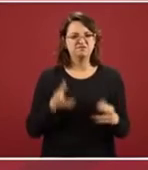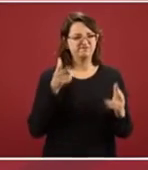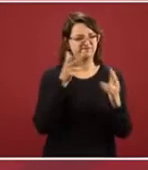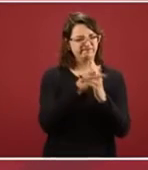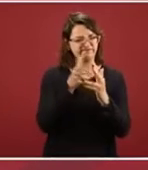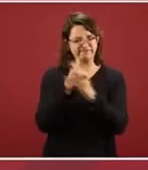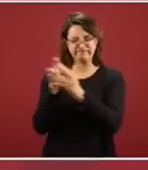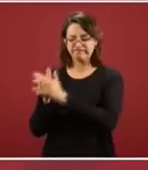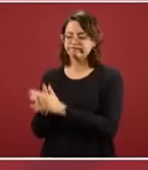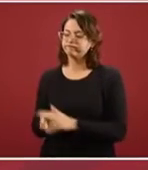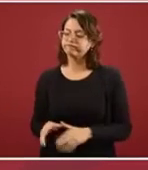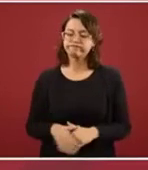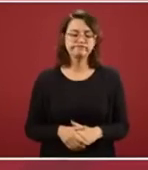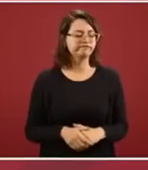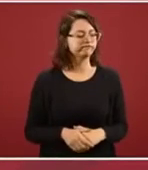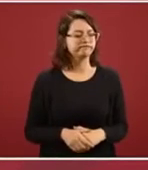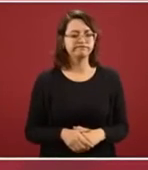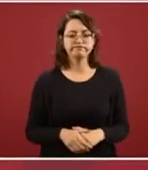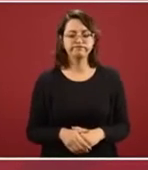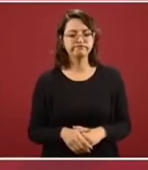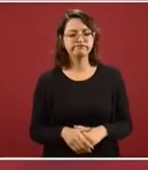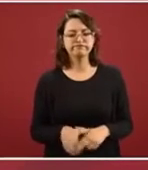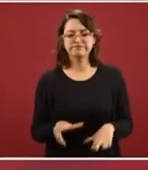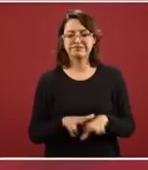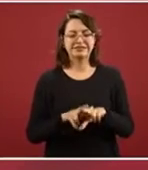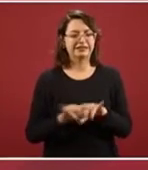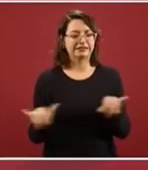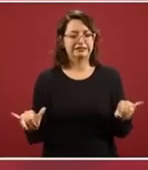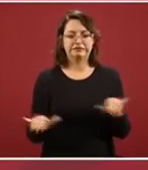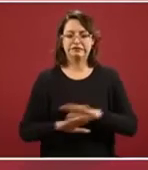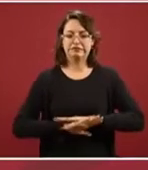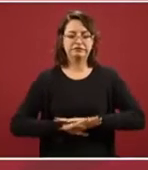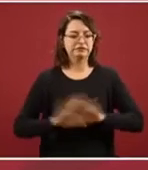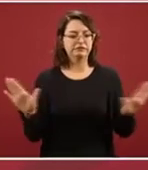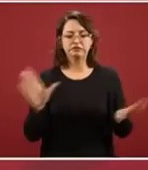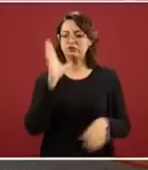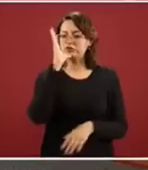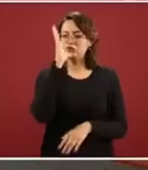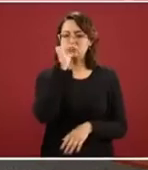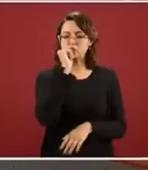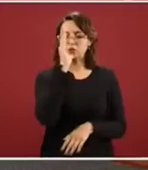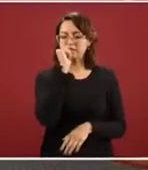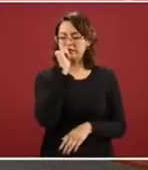aniquilamiento a ninguna persona, no puede haber